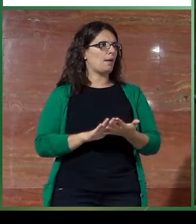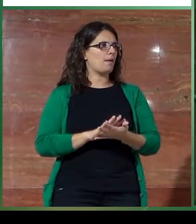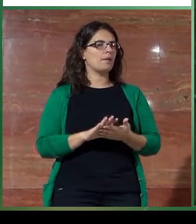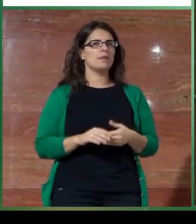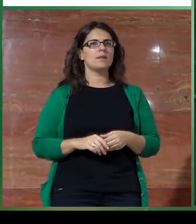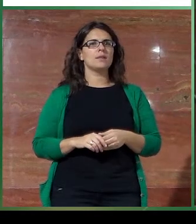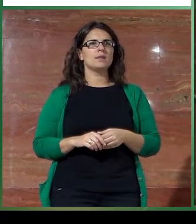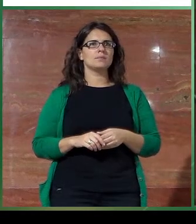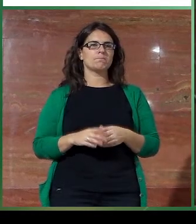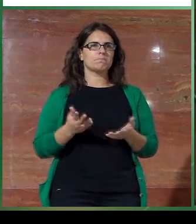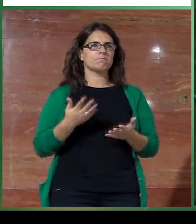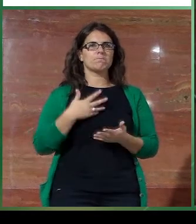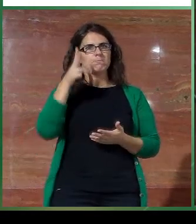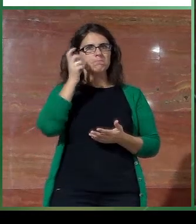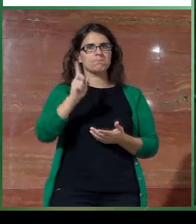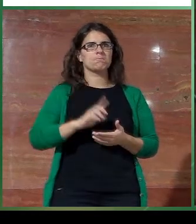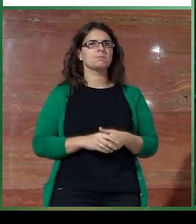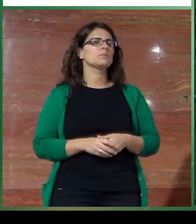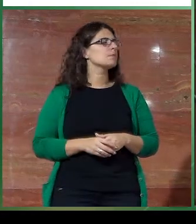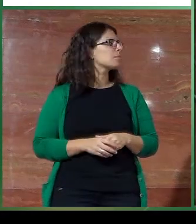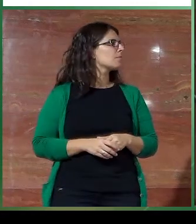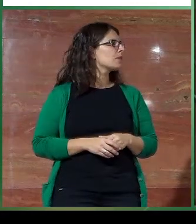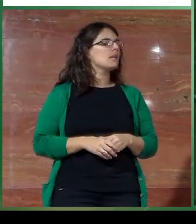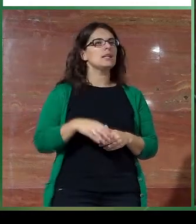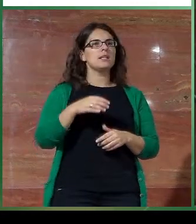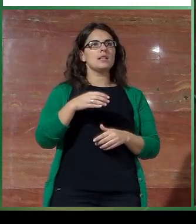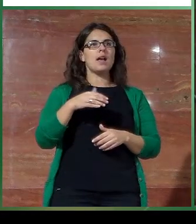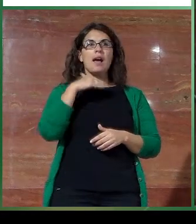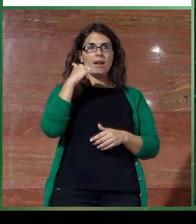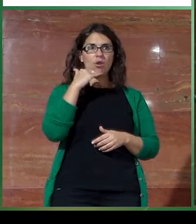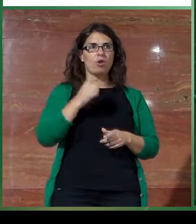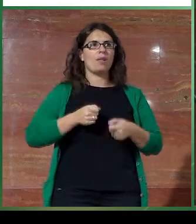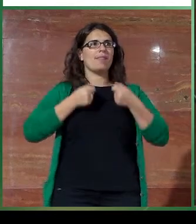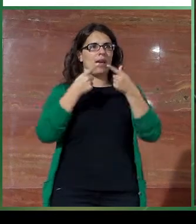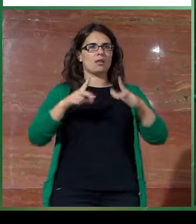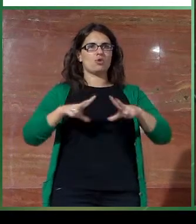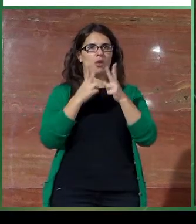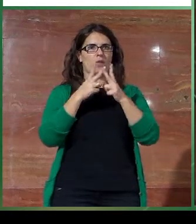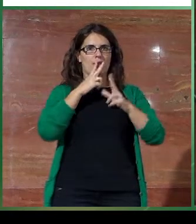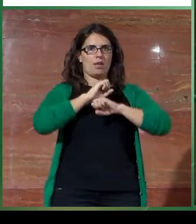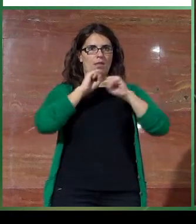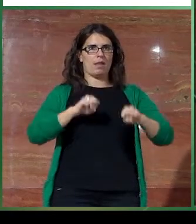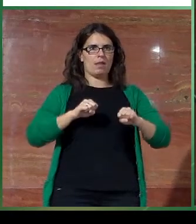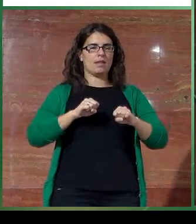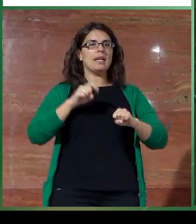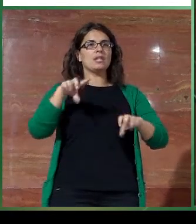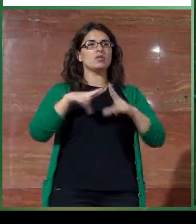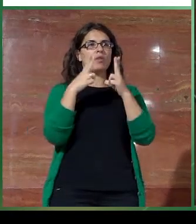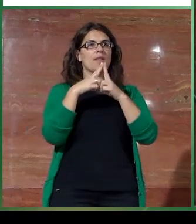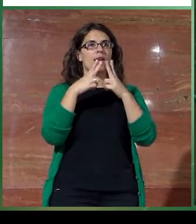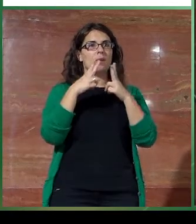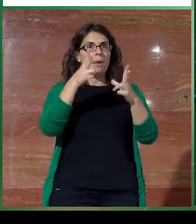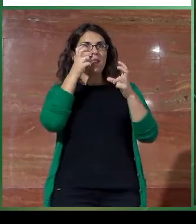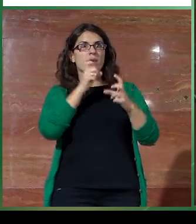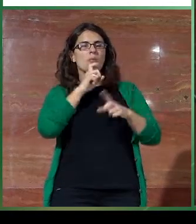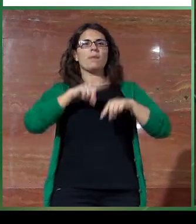segundos. Si algo conforma una sociedad y la percepción de esa sociedad son los medios de comunicación. Y